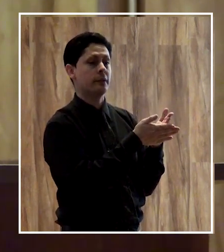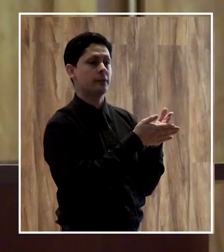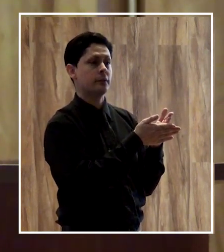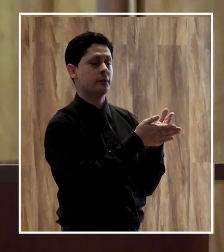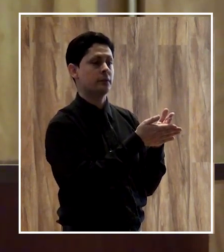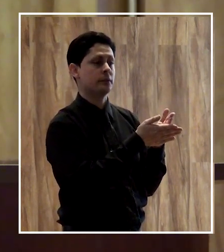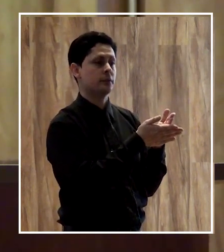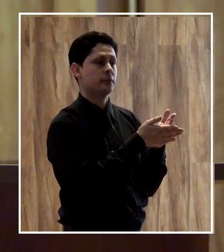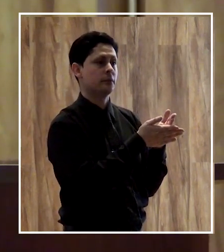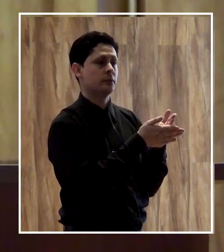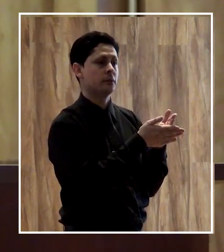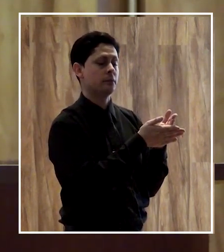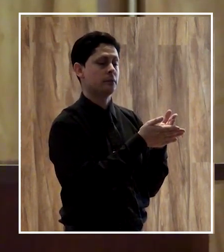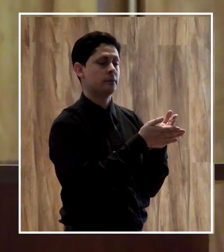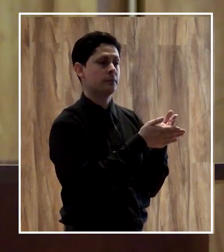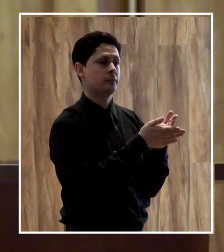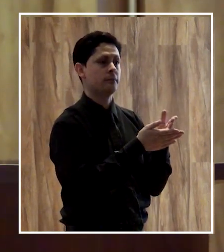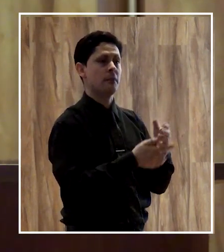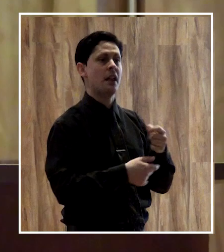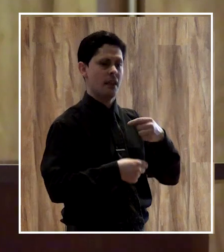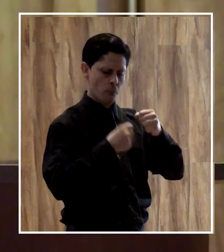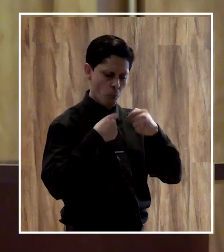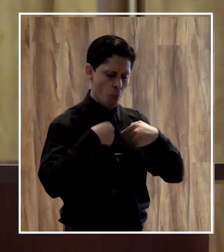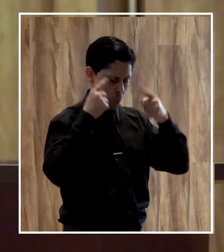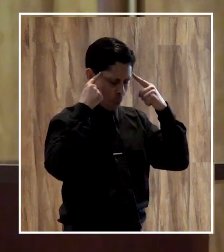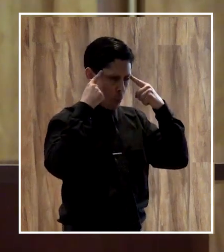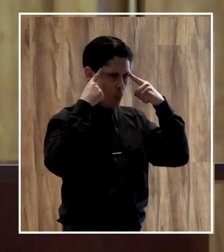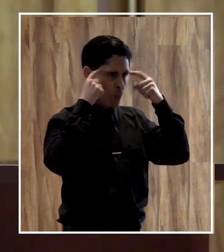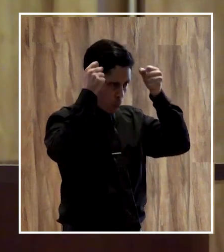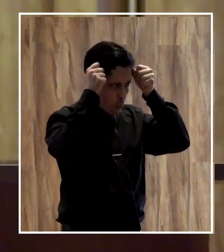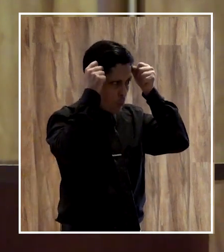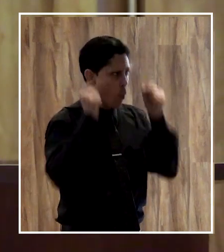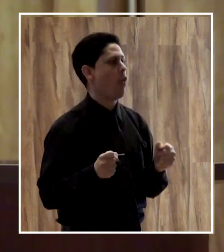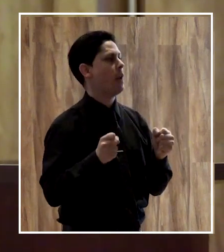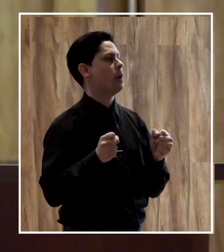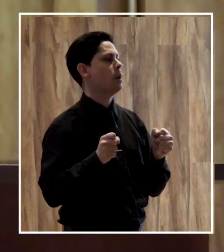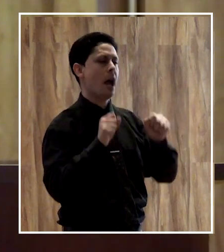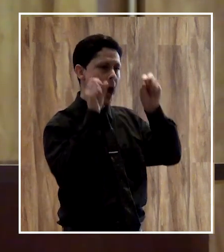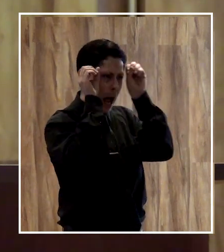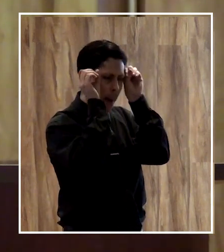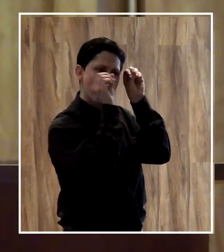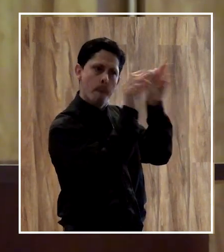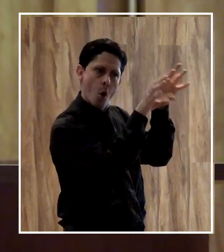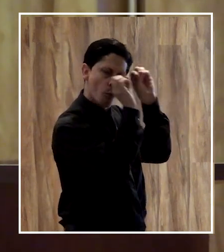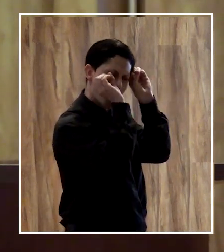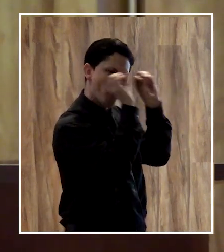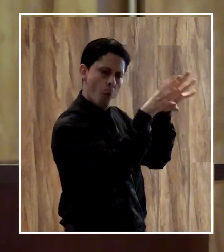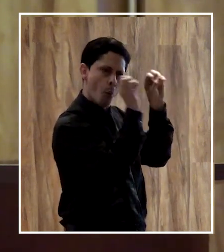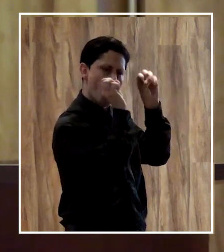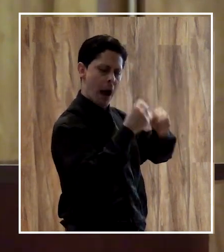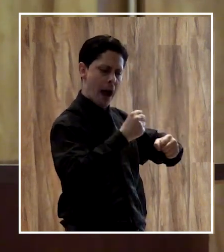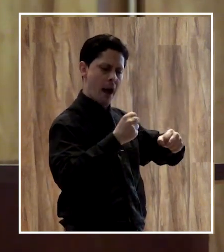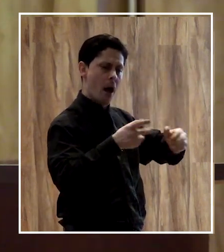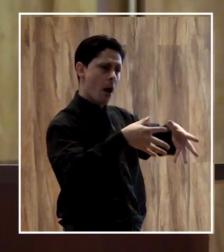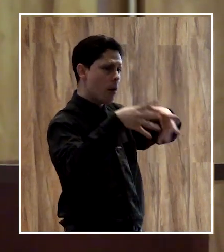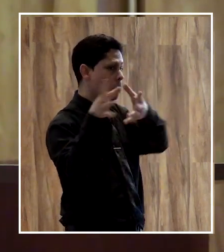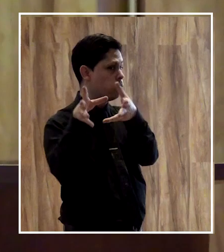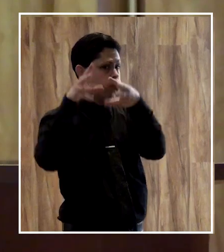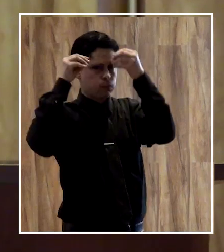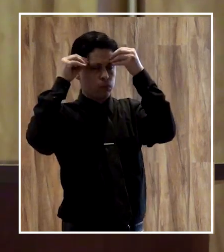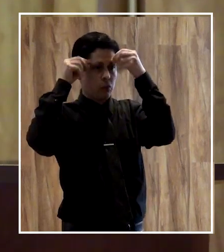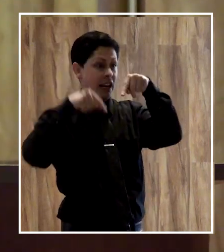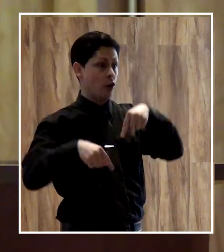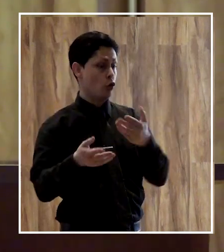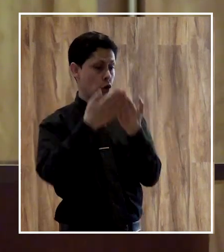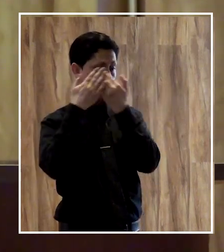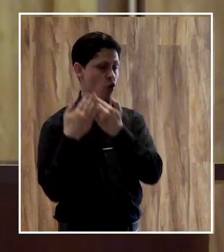en la que, junto con poder aportar mis saberes que adquirí